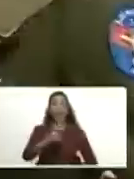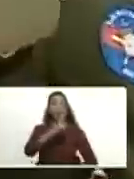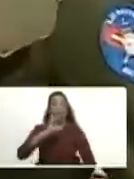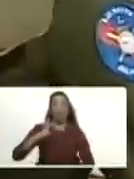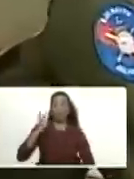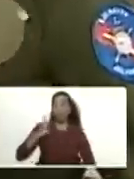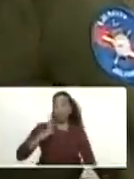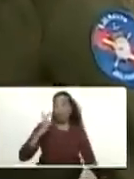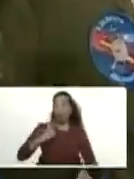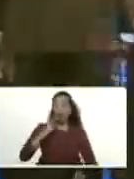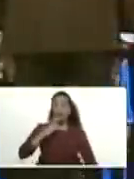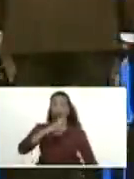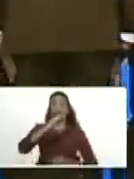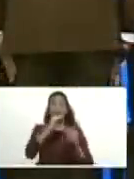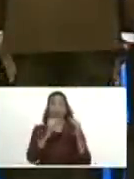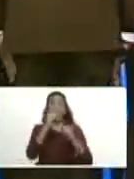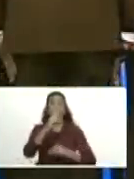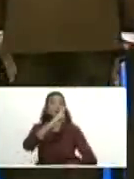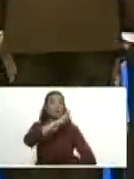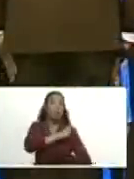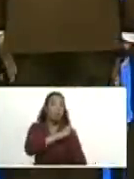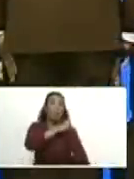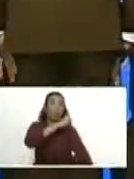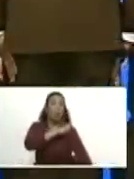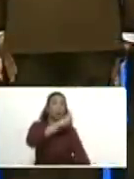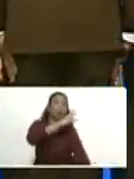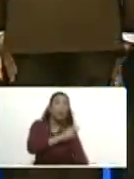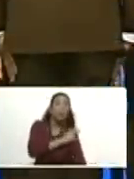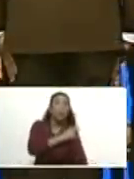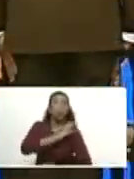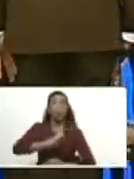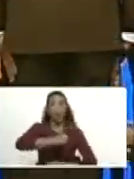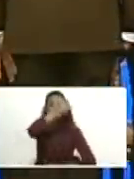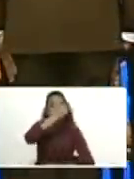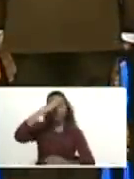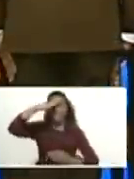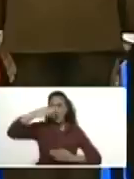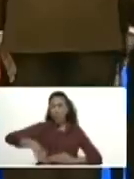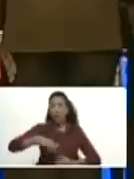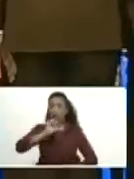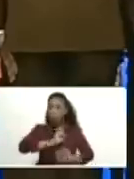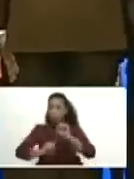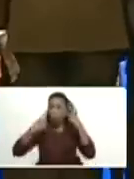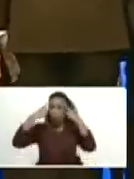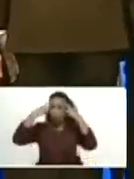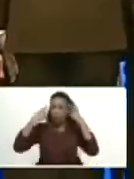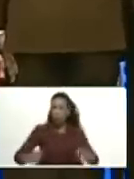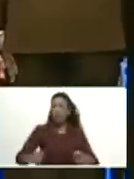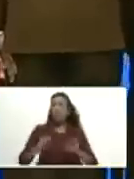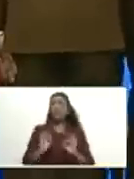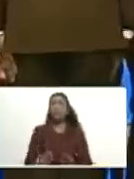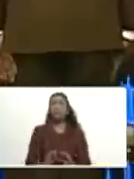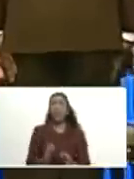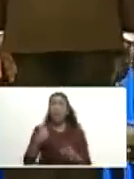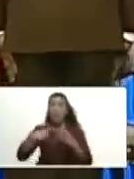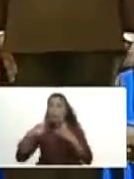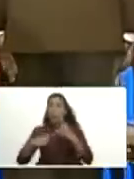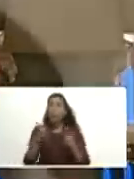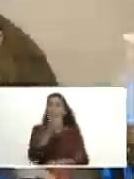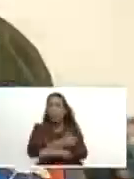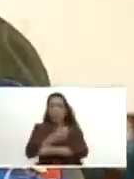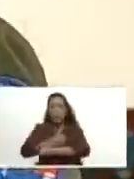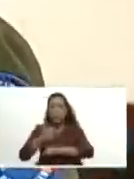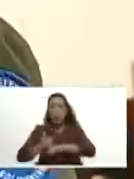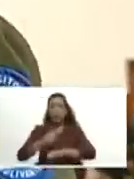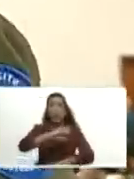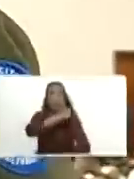ascensos militares de la Guardia de Honor Presidencial y de la Dirección General de Contrainteligencia Militar se encuentran además presentes el general en